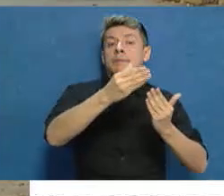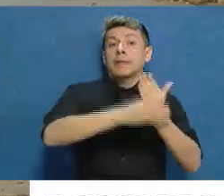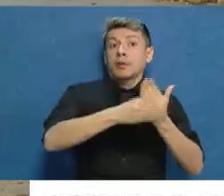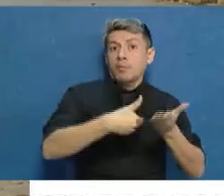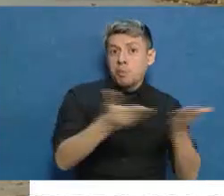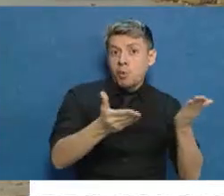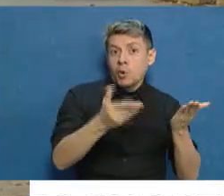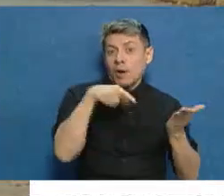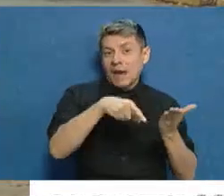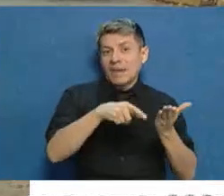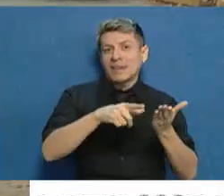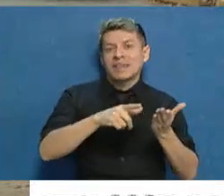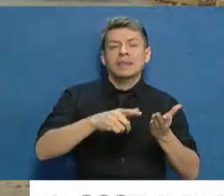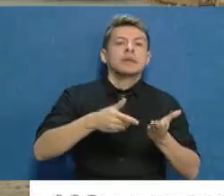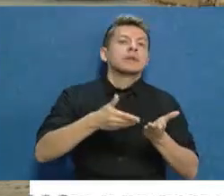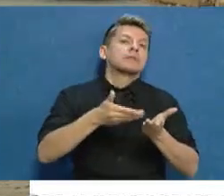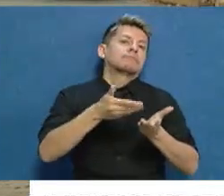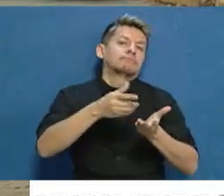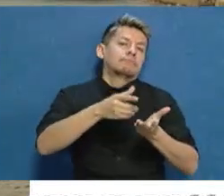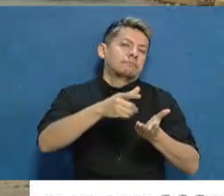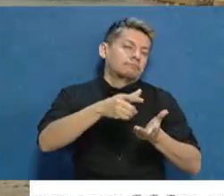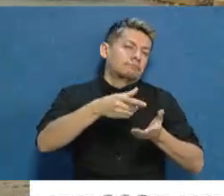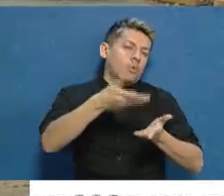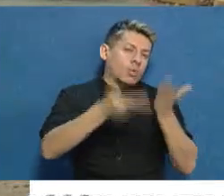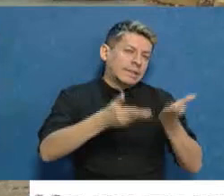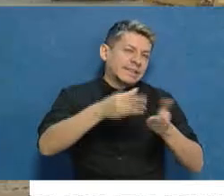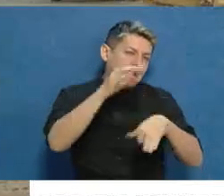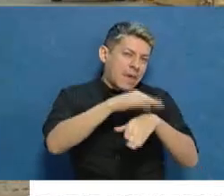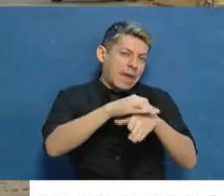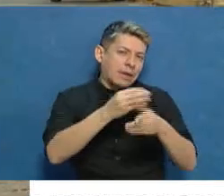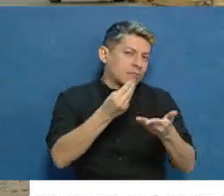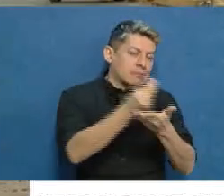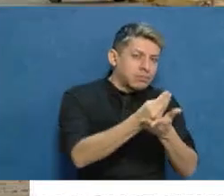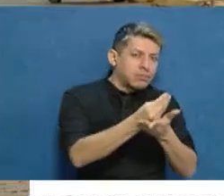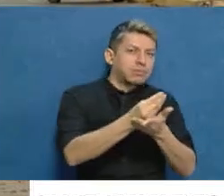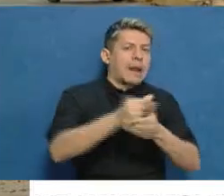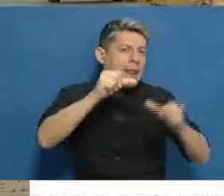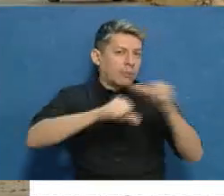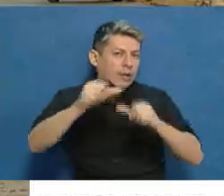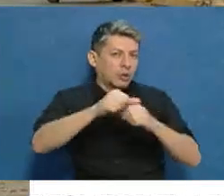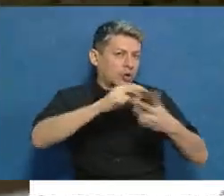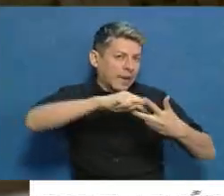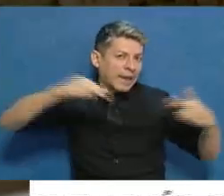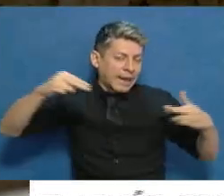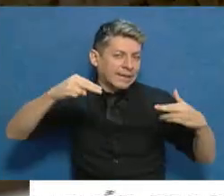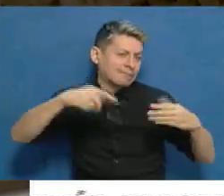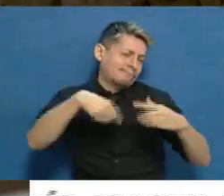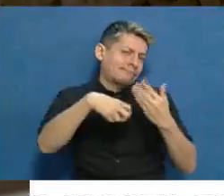está el Cuerpo Médico Forense, el Laboratorio de Genética y varias unidades fiscales,